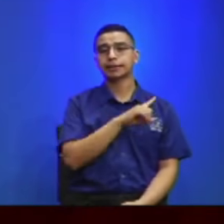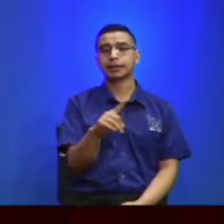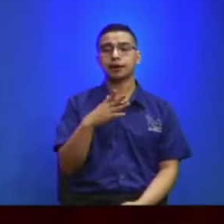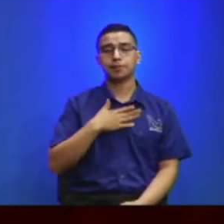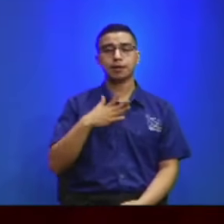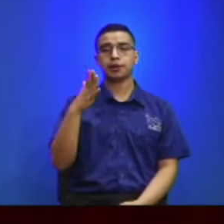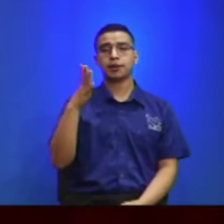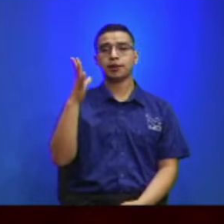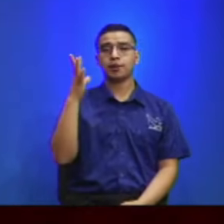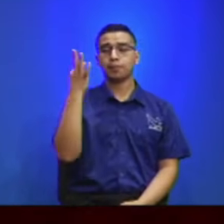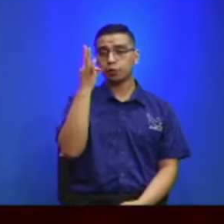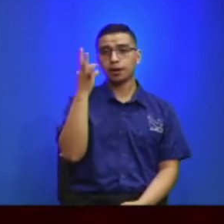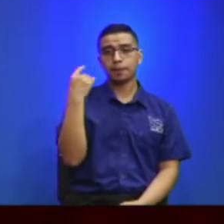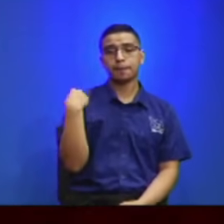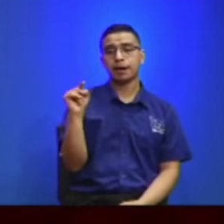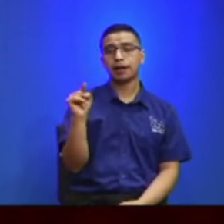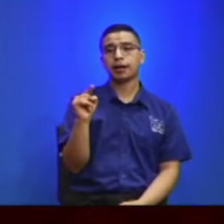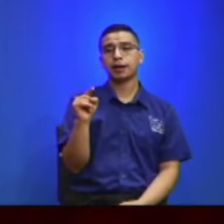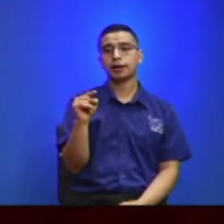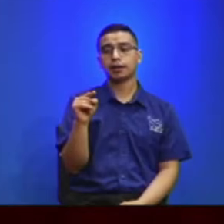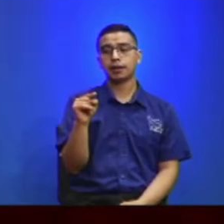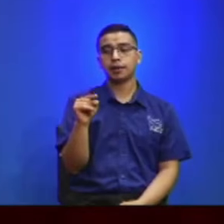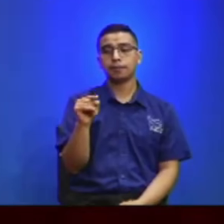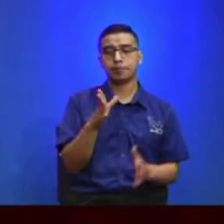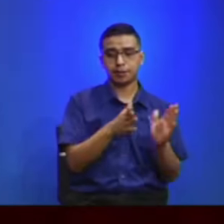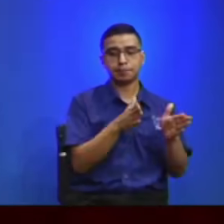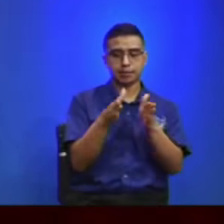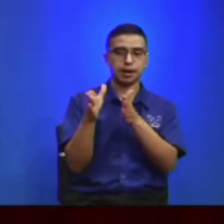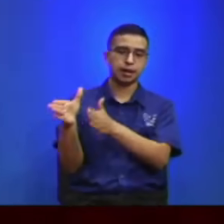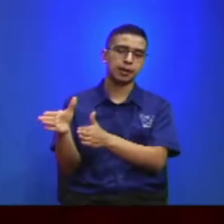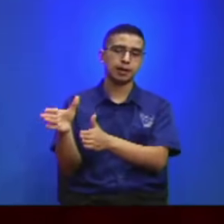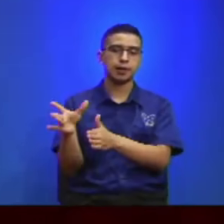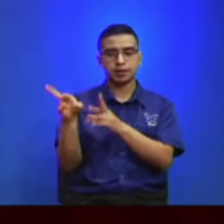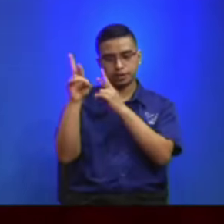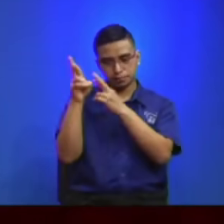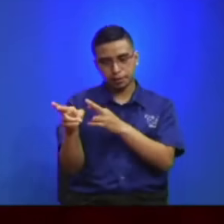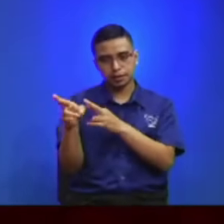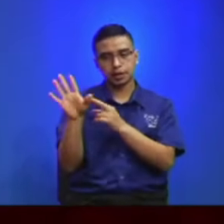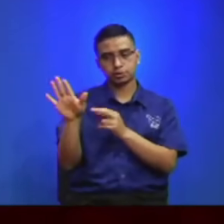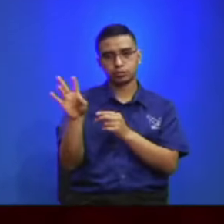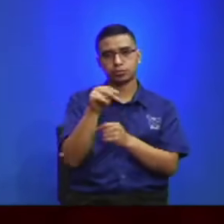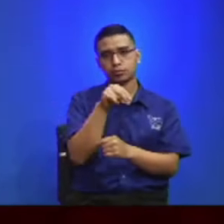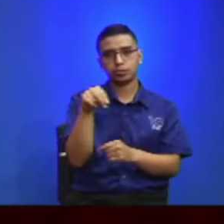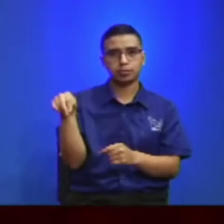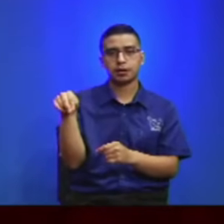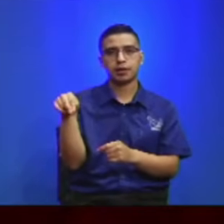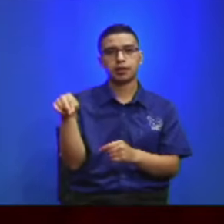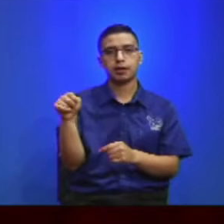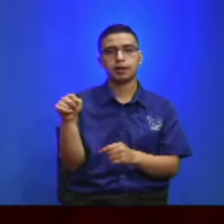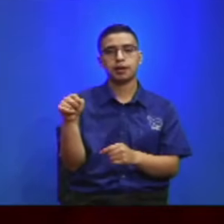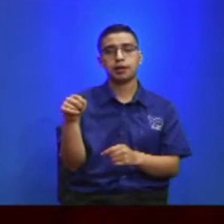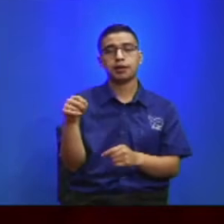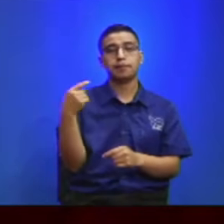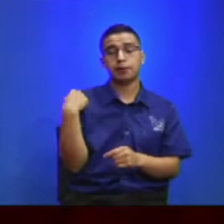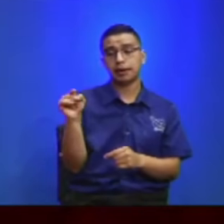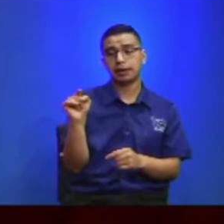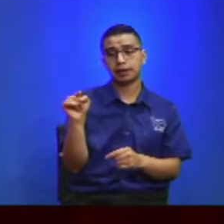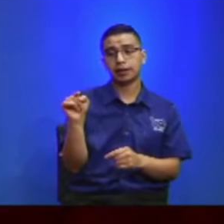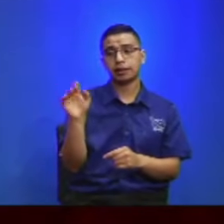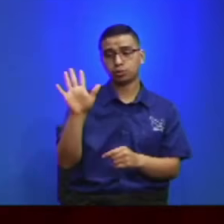difunto en su heredad para que el nombre del difunto no sea cortado